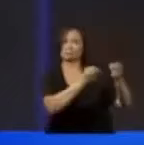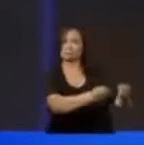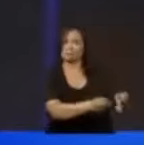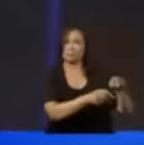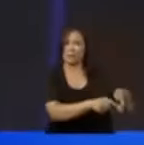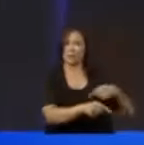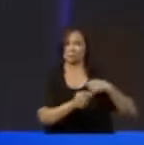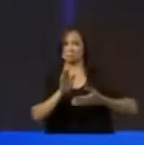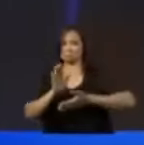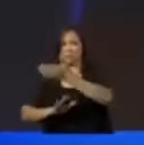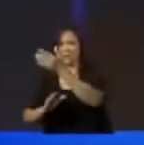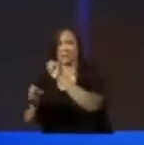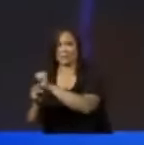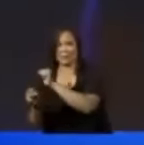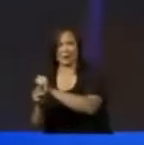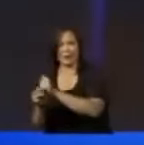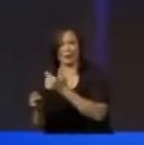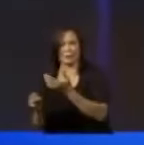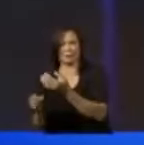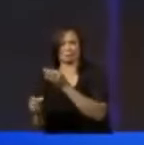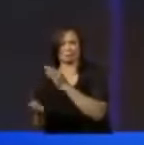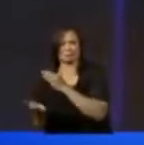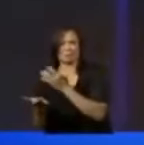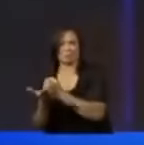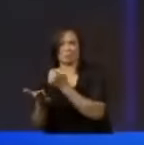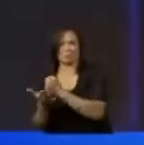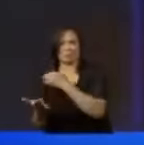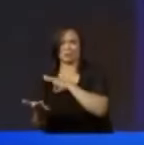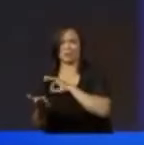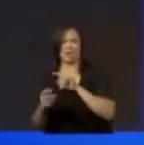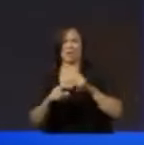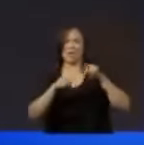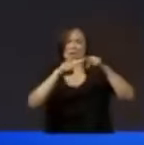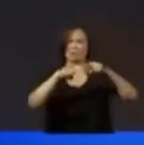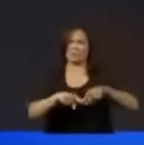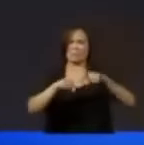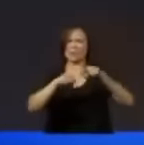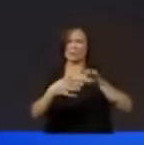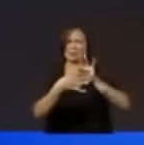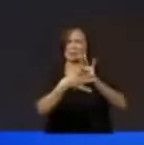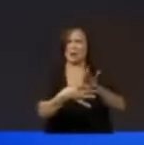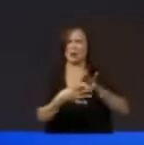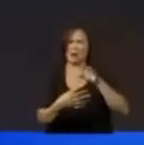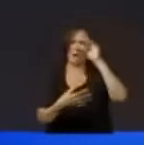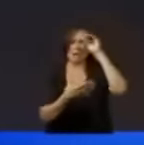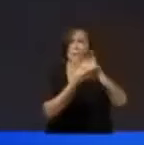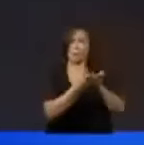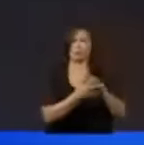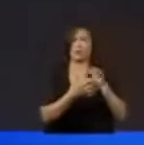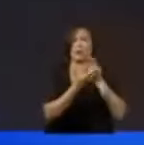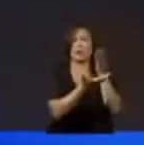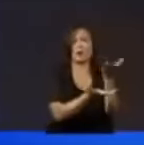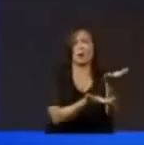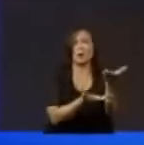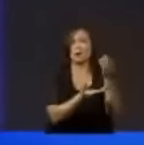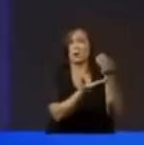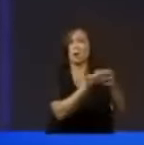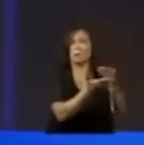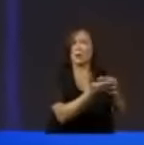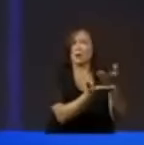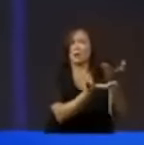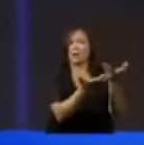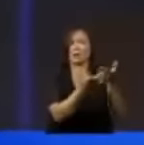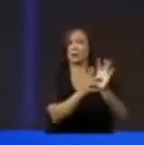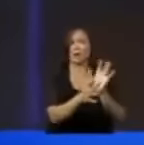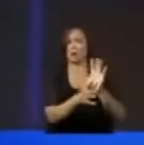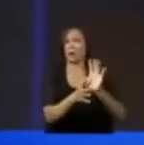mismo tiempo. Tenemos que hacer que ella no dependa económicamente de su pareja, que pueda